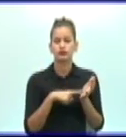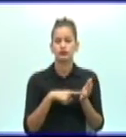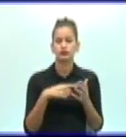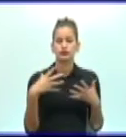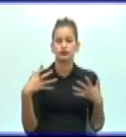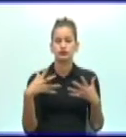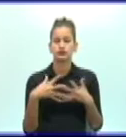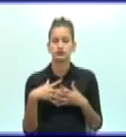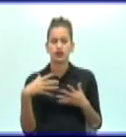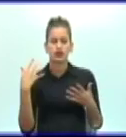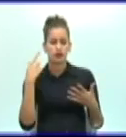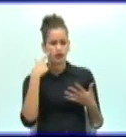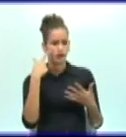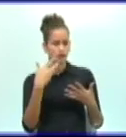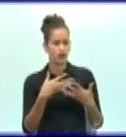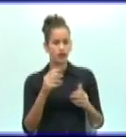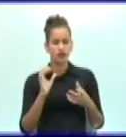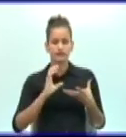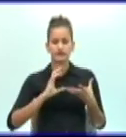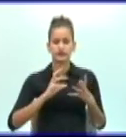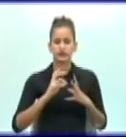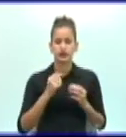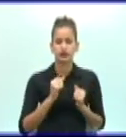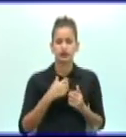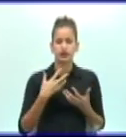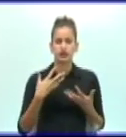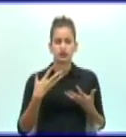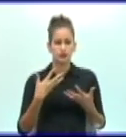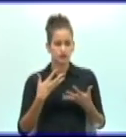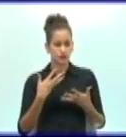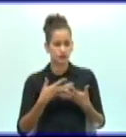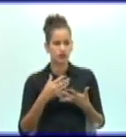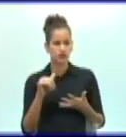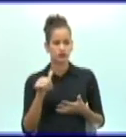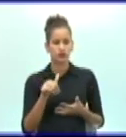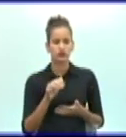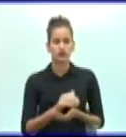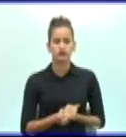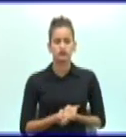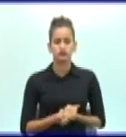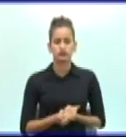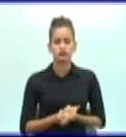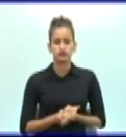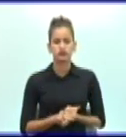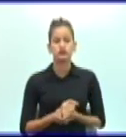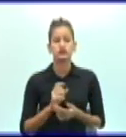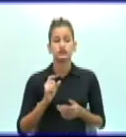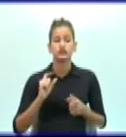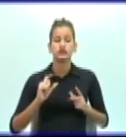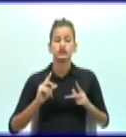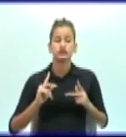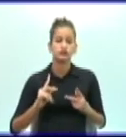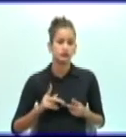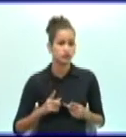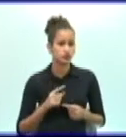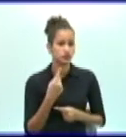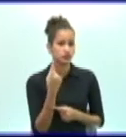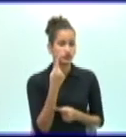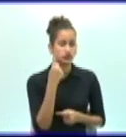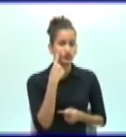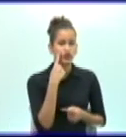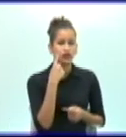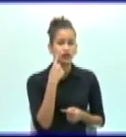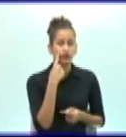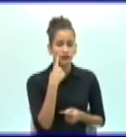mediante la tecnología para podernos percatar mejor. Vuelvo a insistir, ustedes solo presten atención